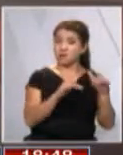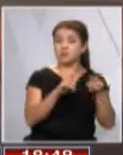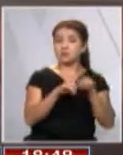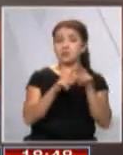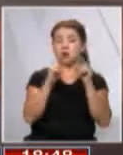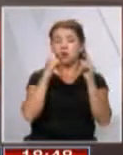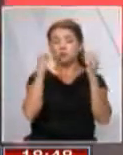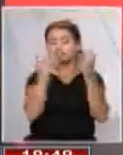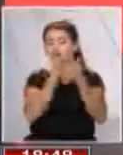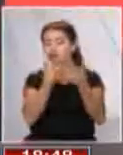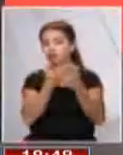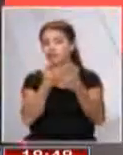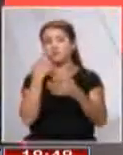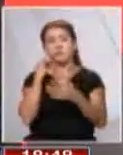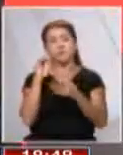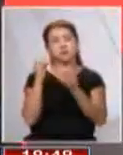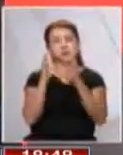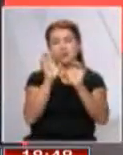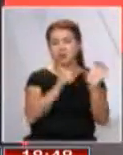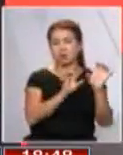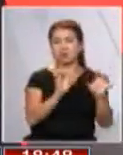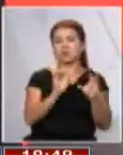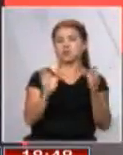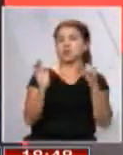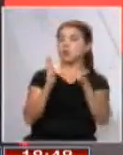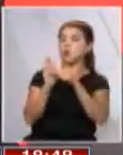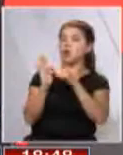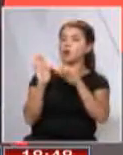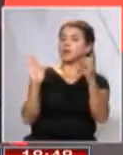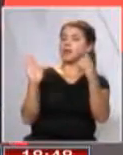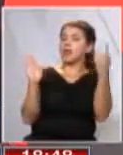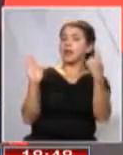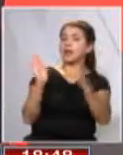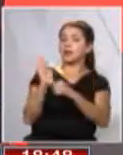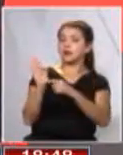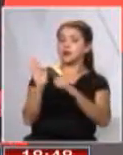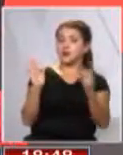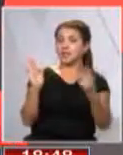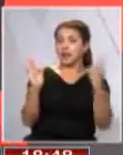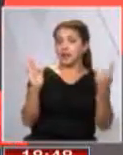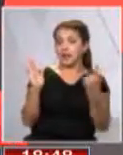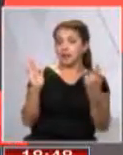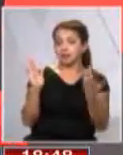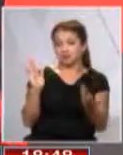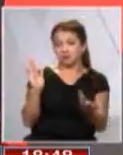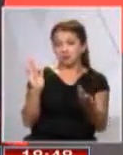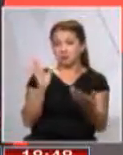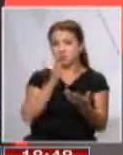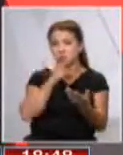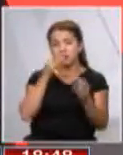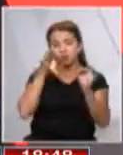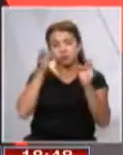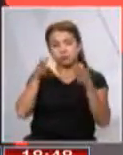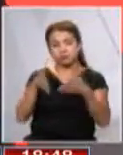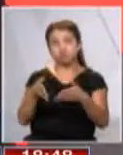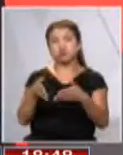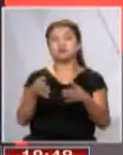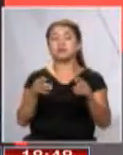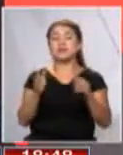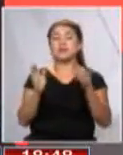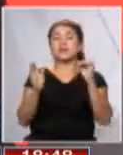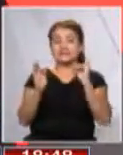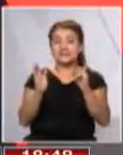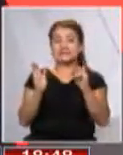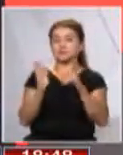humo pero muchas cosas quedan tan generales que estábamos caminando para lo que tal vez dijimos géneros desde un inicio esto sí es